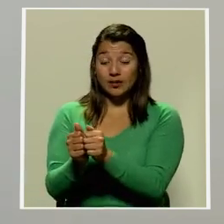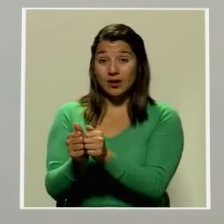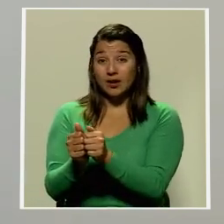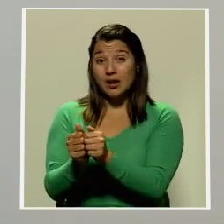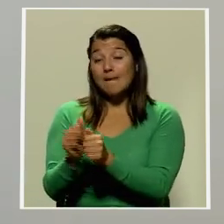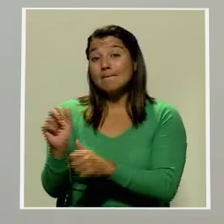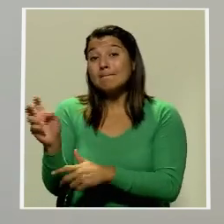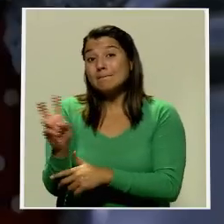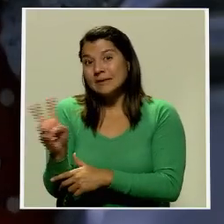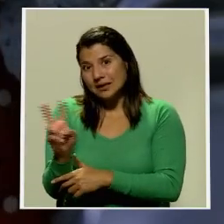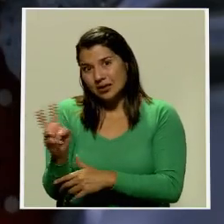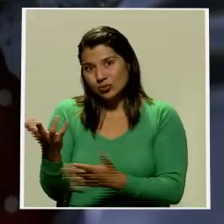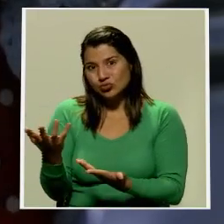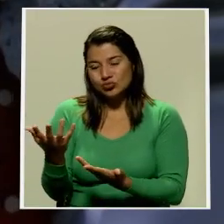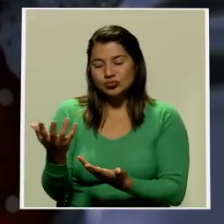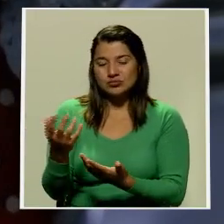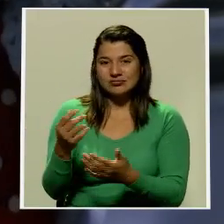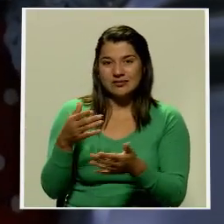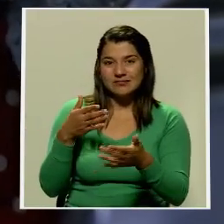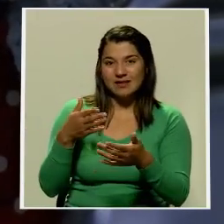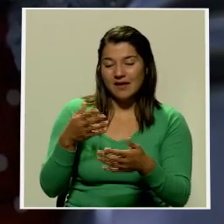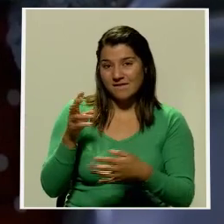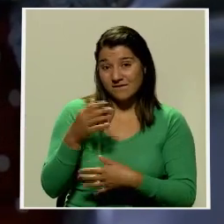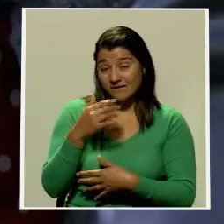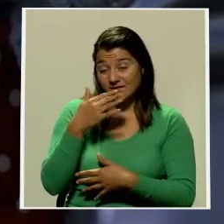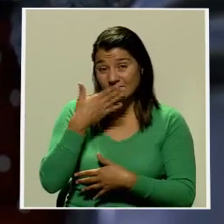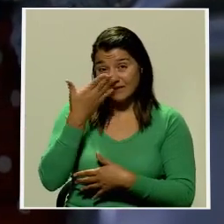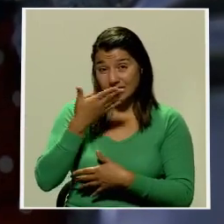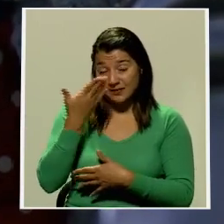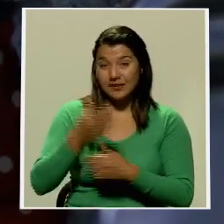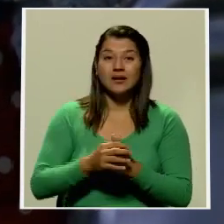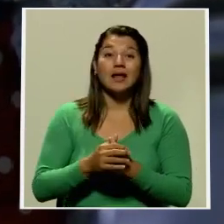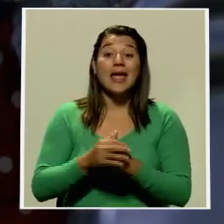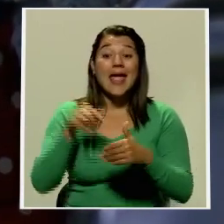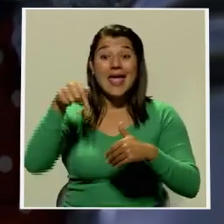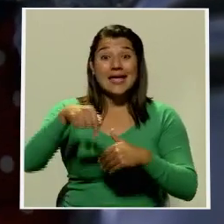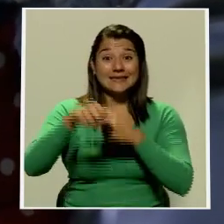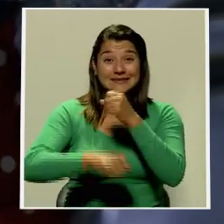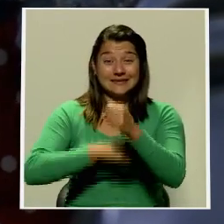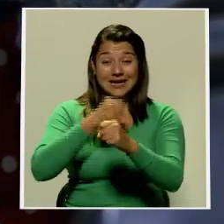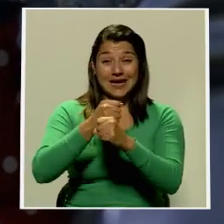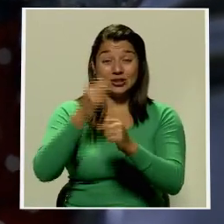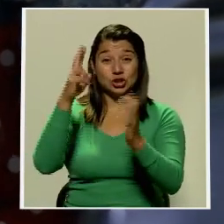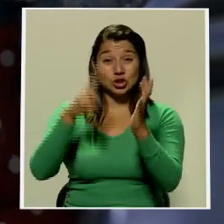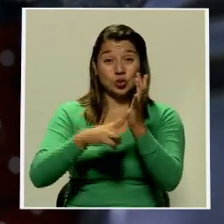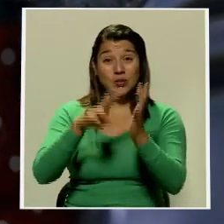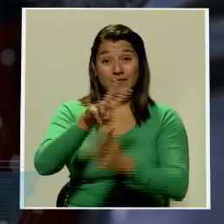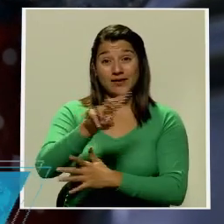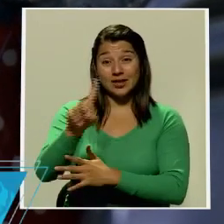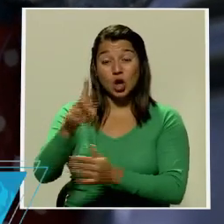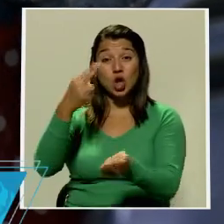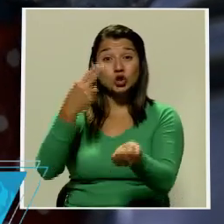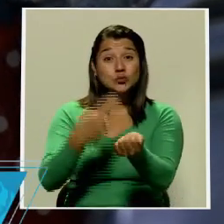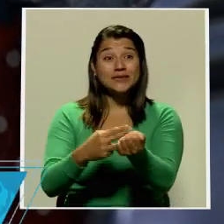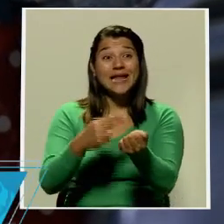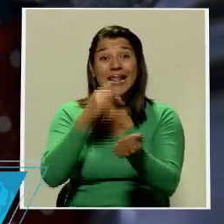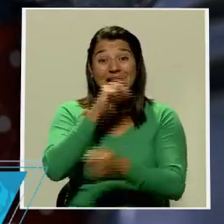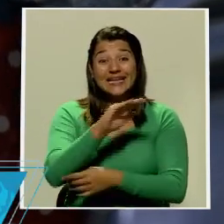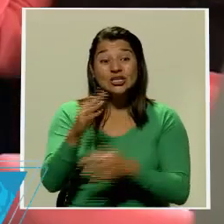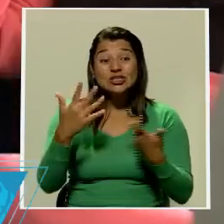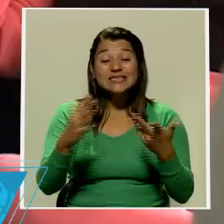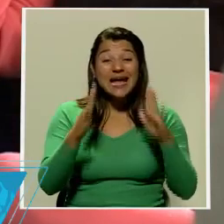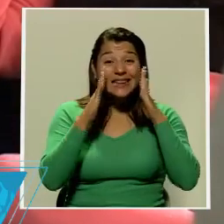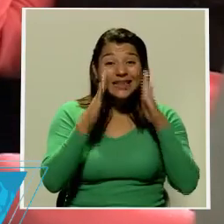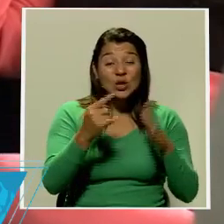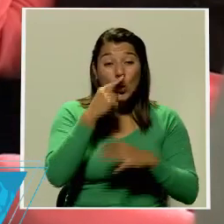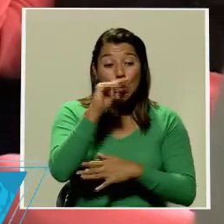partículas que porten virus respiratorios. En lo que llevamos del 2021, el Hospital de Niños ya atendió a un menor por quemaduras. Se trata